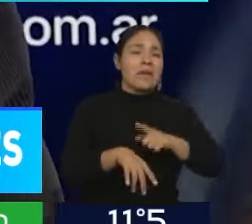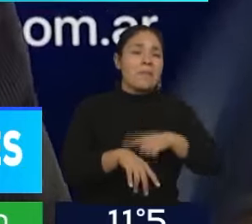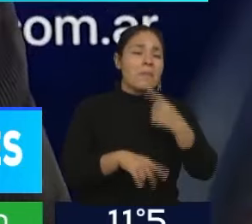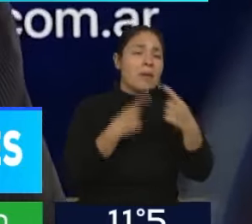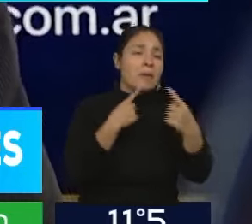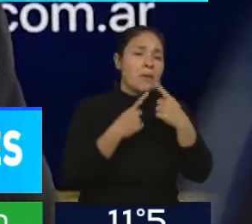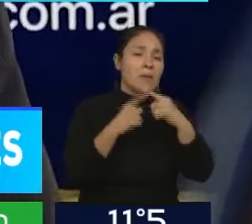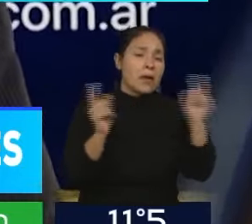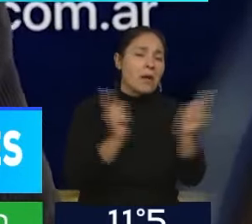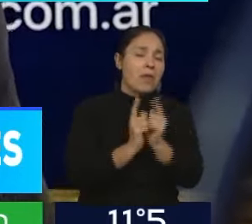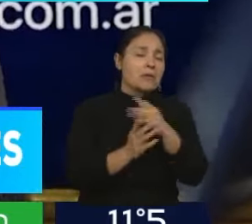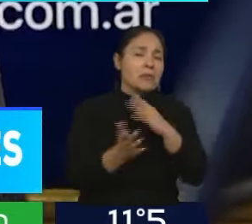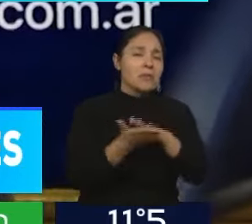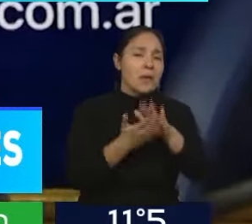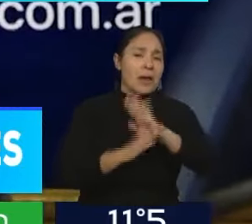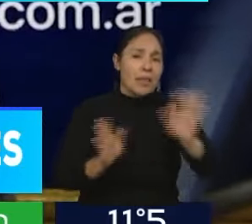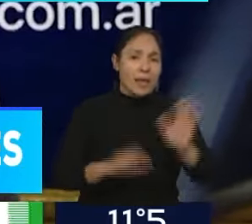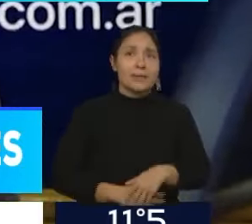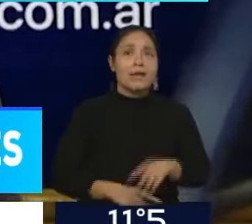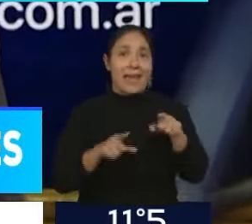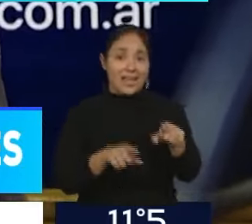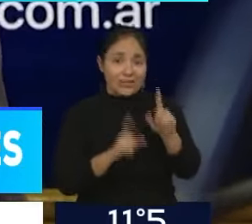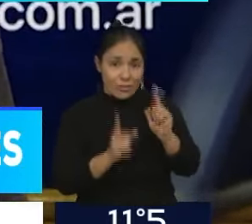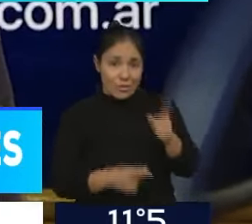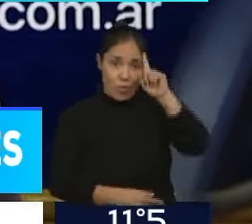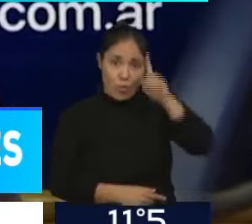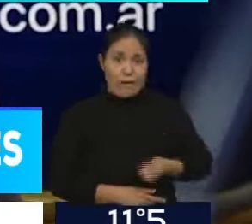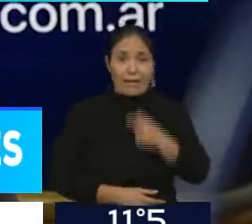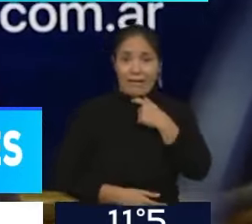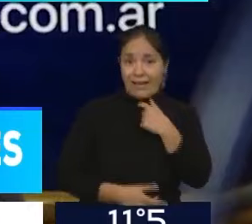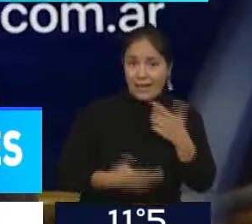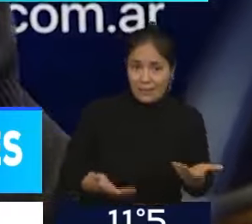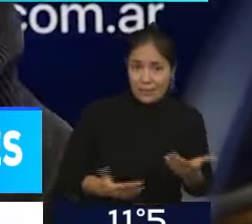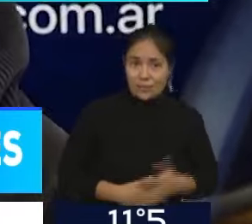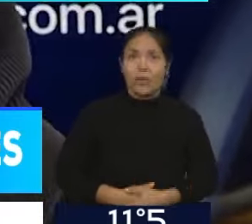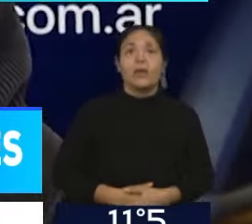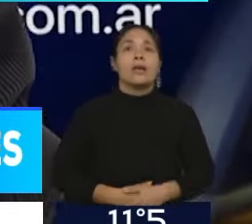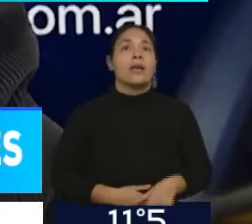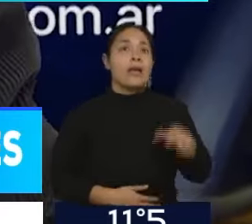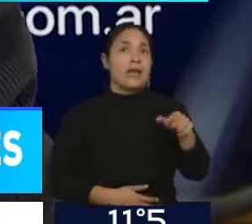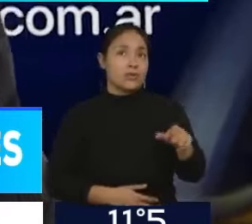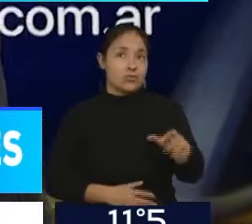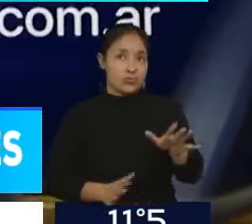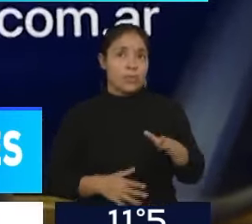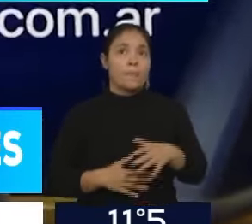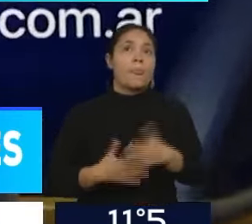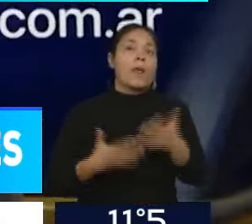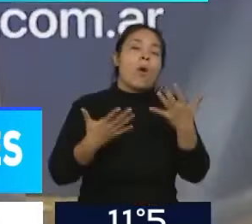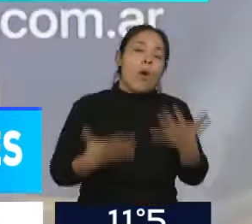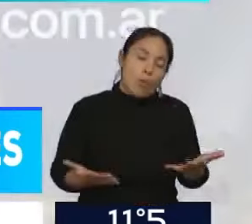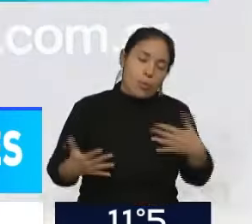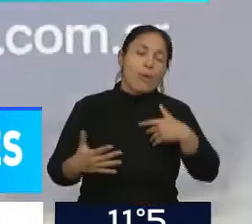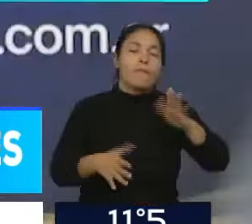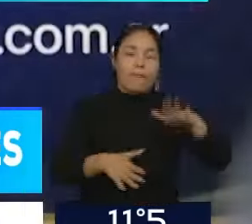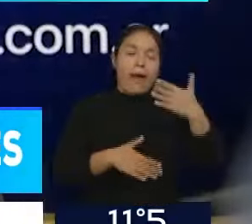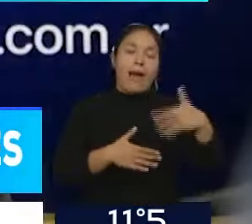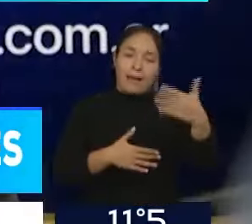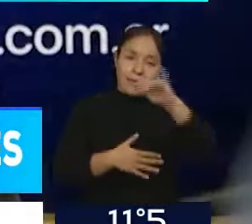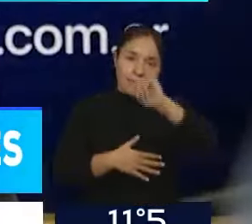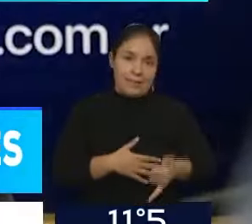3 preguntas. Menor de juez. Es que eso es lo que nosotros pretendemos y eso es lo que se ha logrado. Por supuesto, todavía nos faltan muchas, sí, cosas.